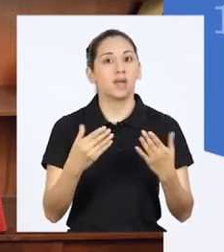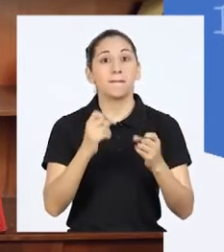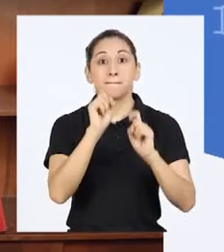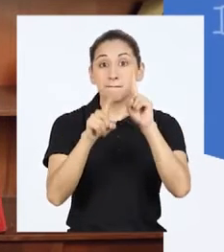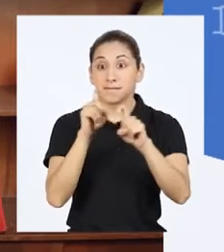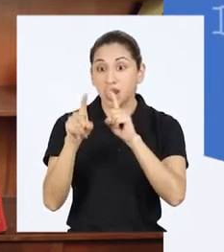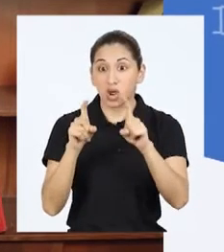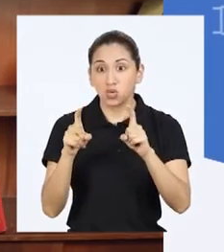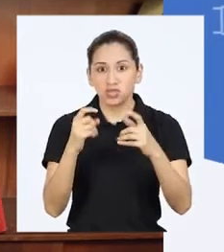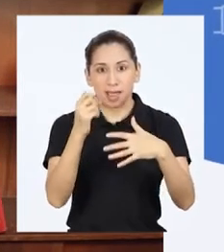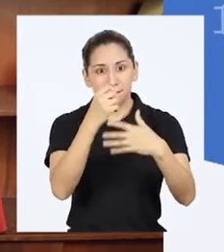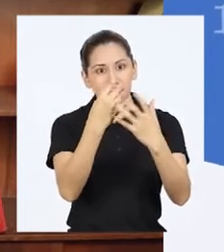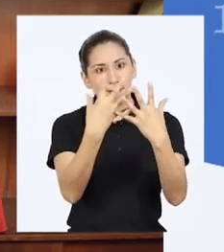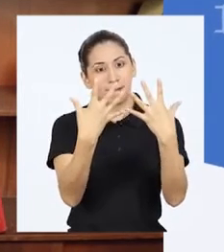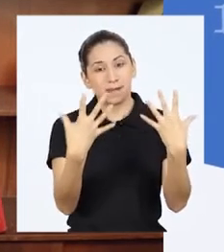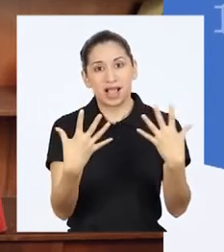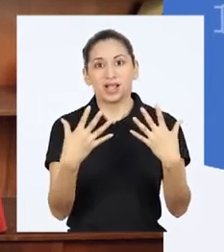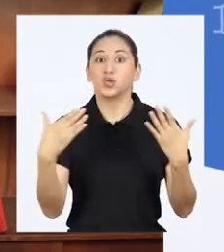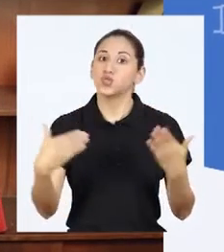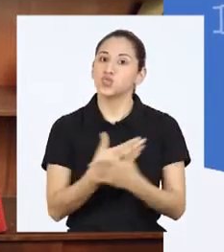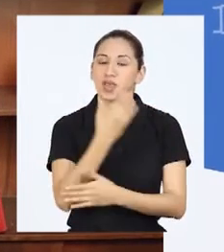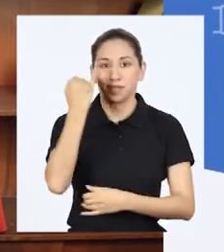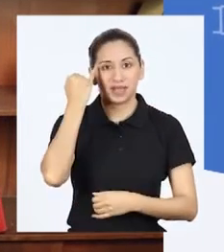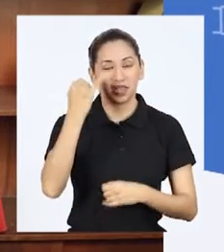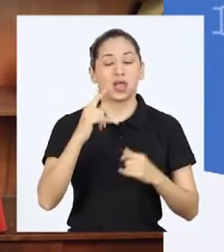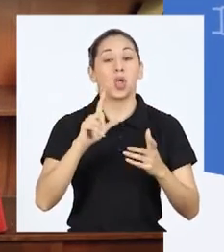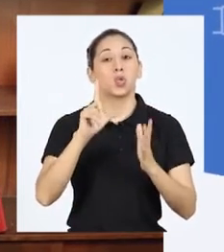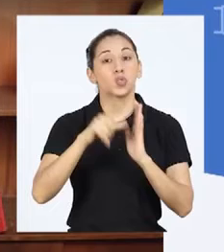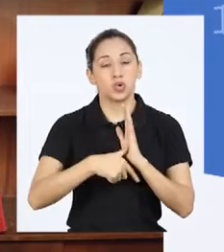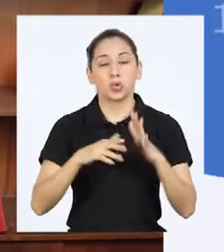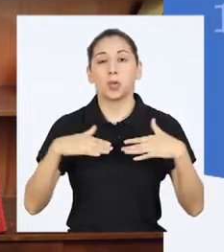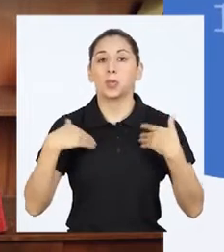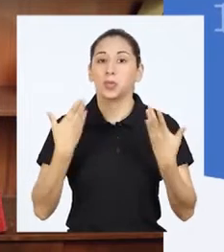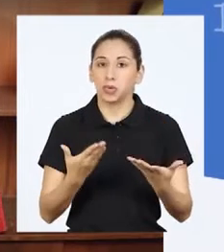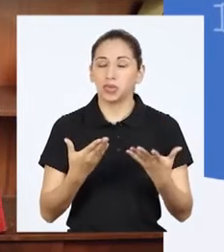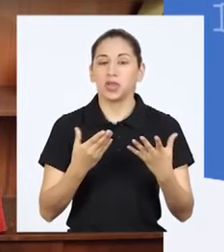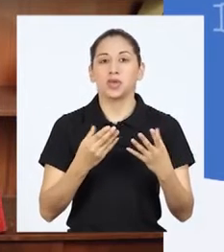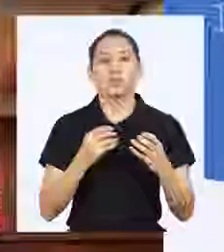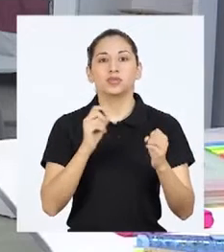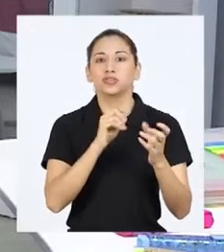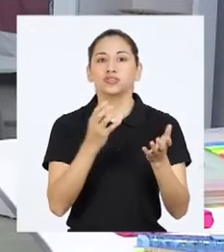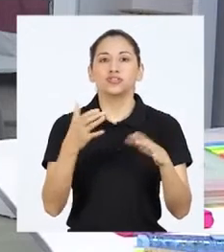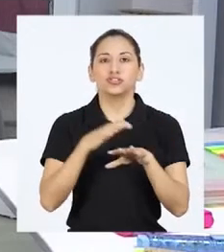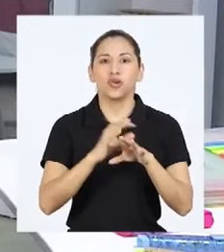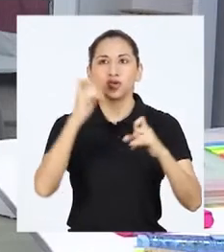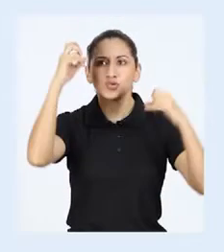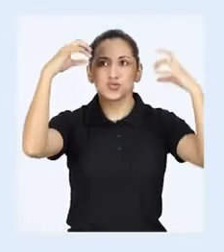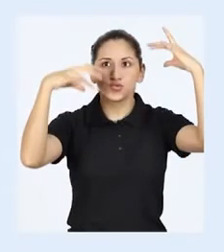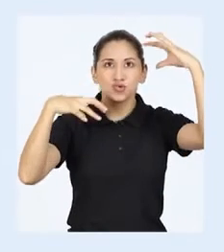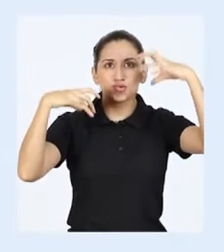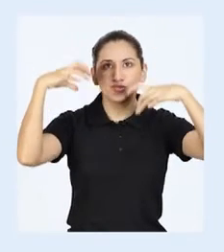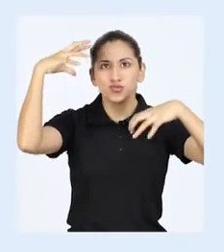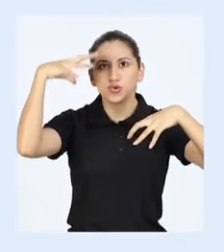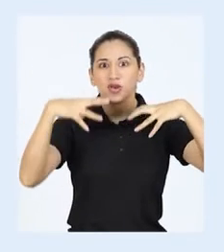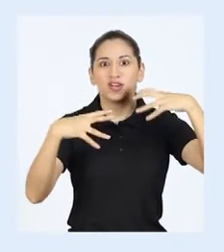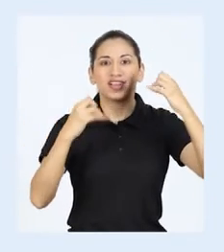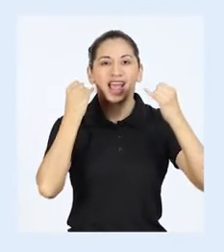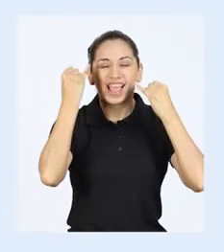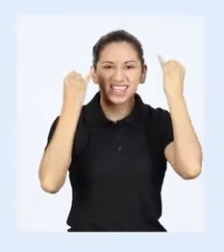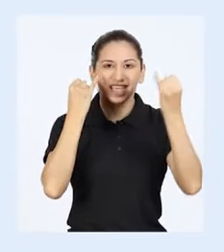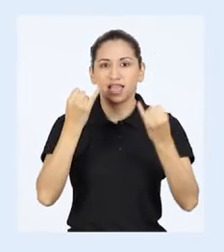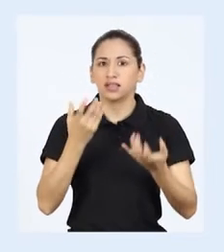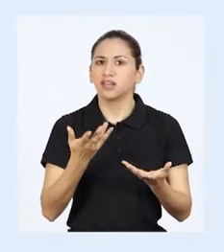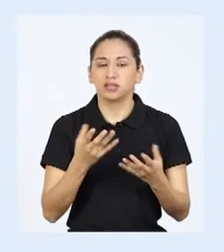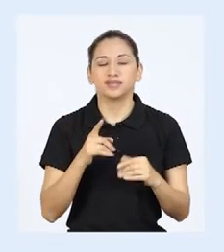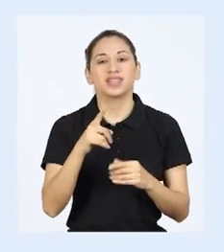ideas. Luego podemos hablar de la lluvia de ideas. ¿Y cómo es eso? Es una